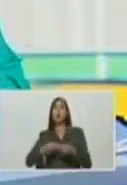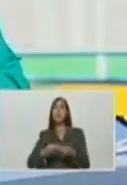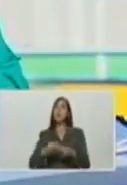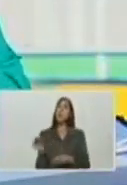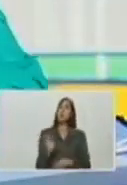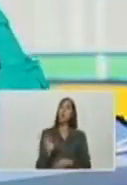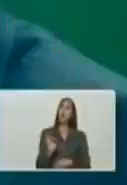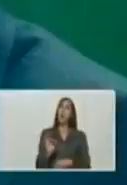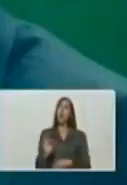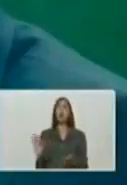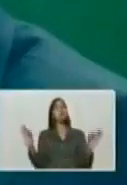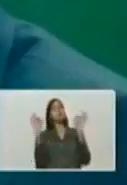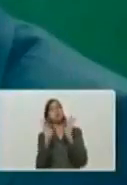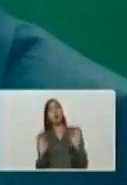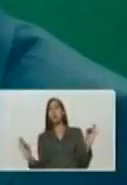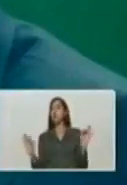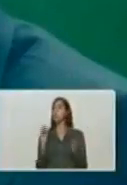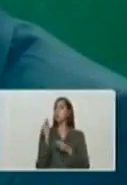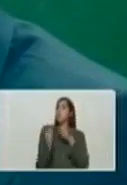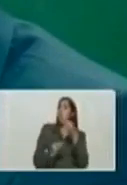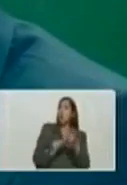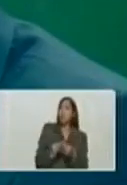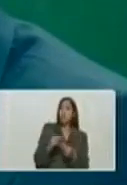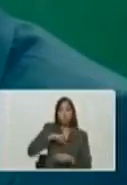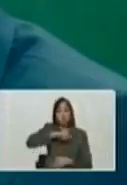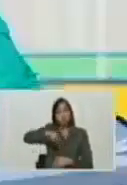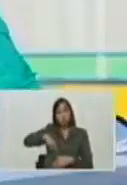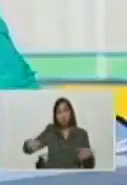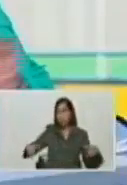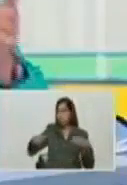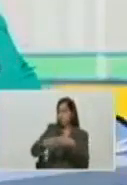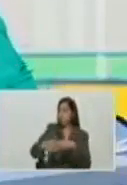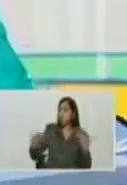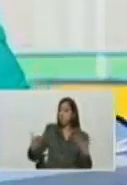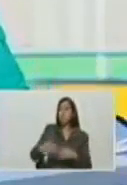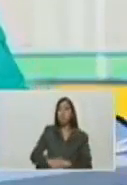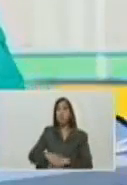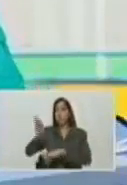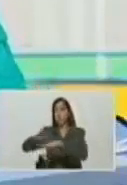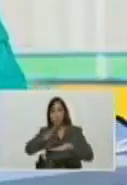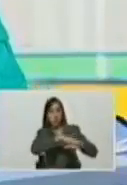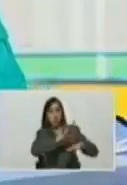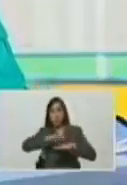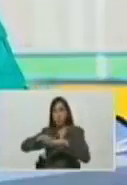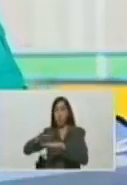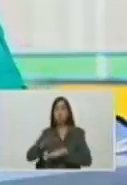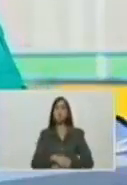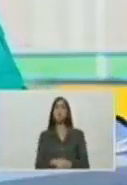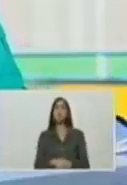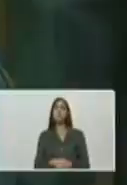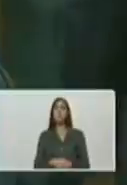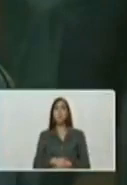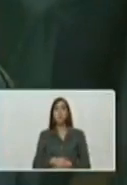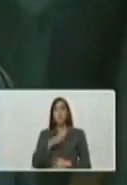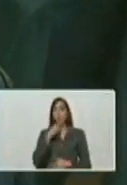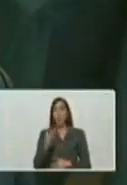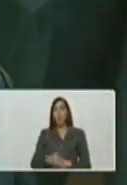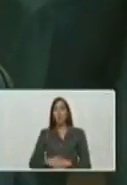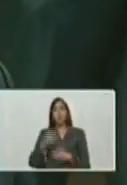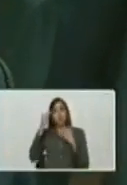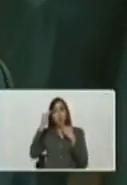lo hace nadie. O lo hacemos nosotros, Mervin, o lo hacemos nosotros. Bueno, mi